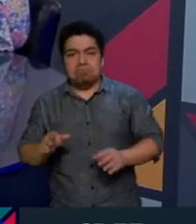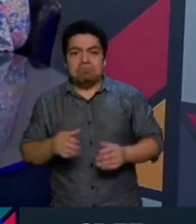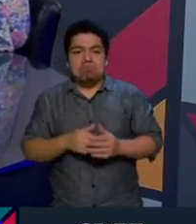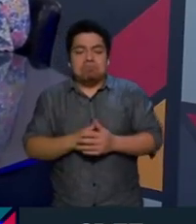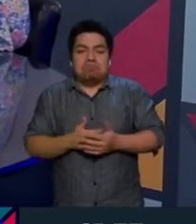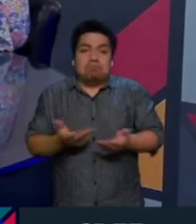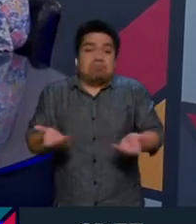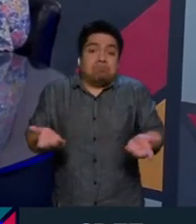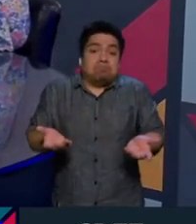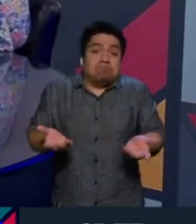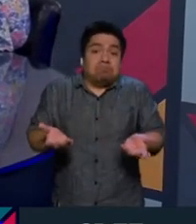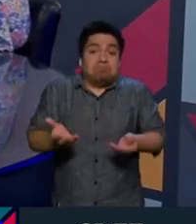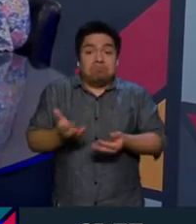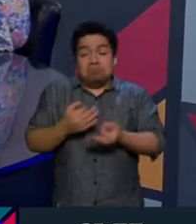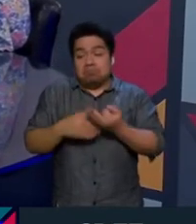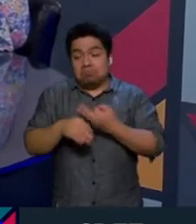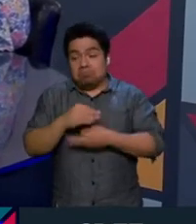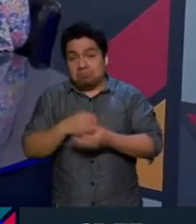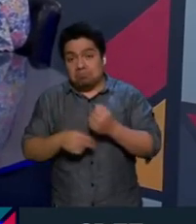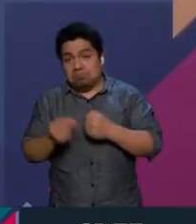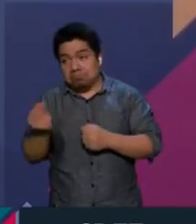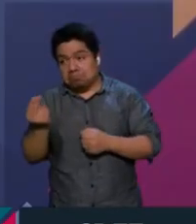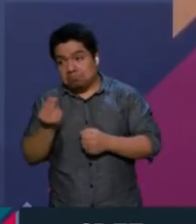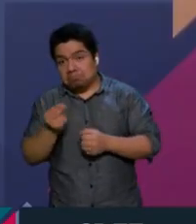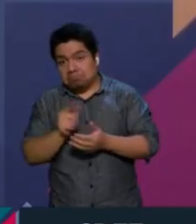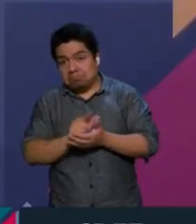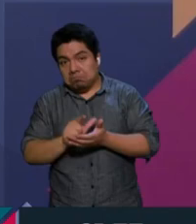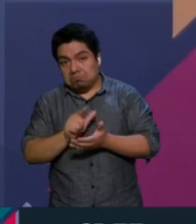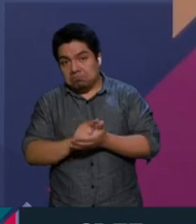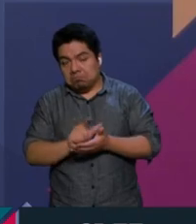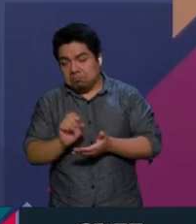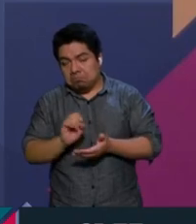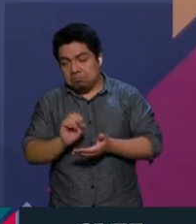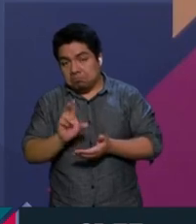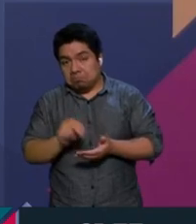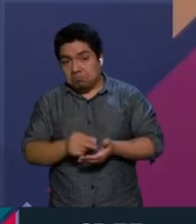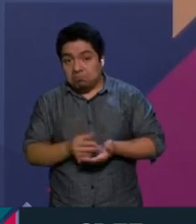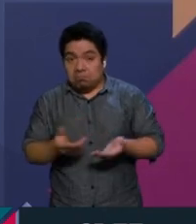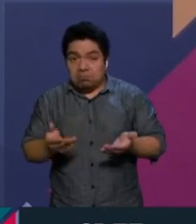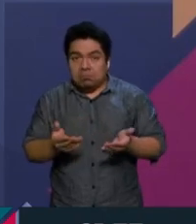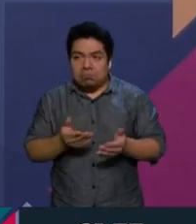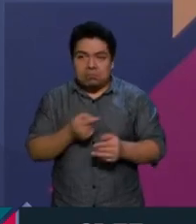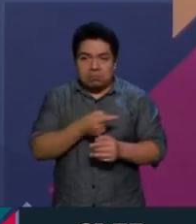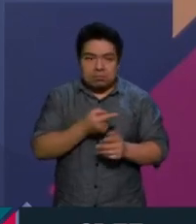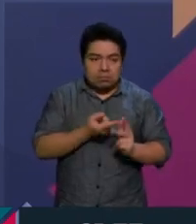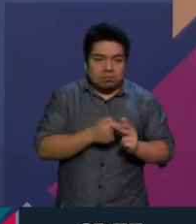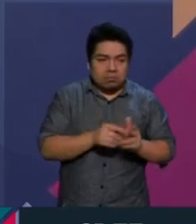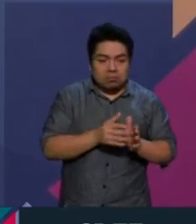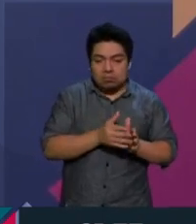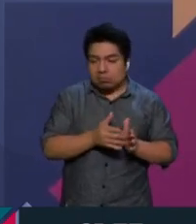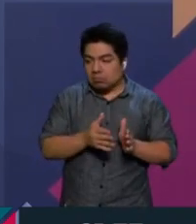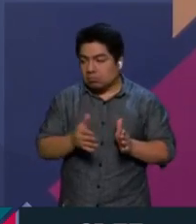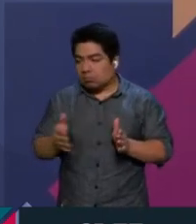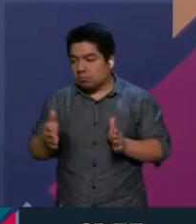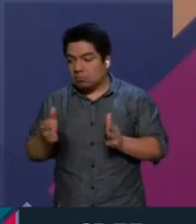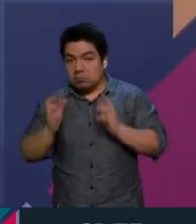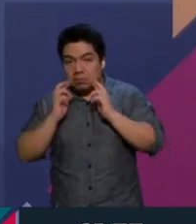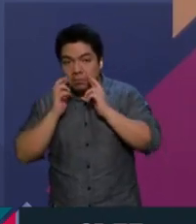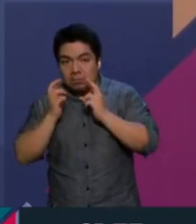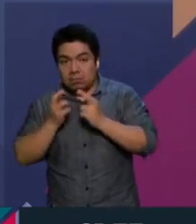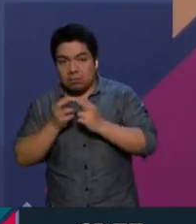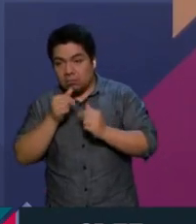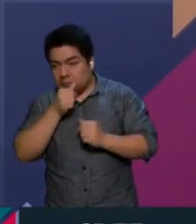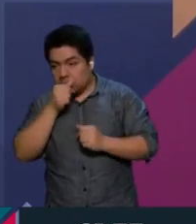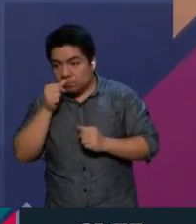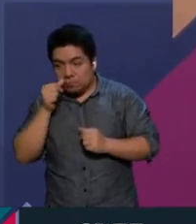no fueron todas las sesiones requeridas de ley. Y bueno, desde entonces no hay sesiones en Benito